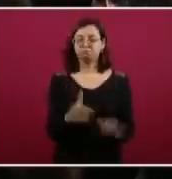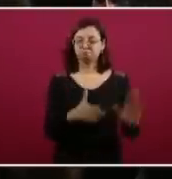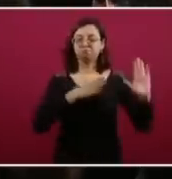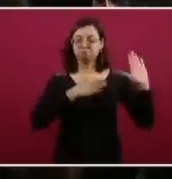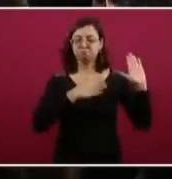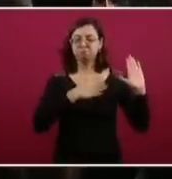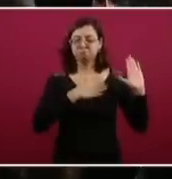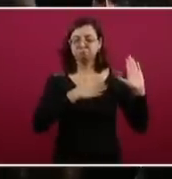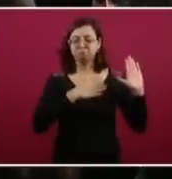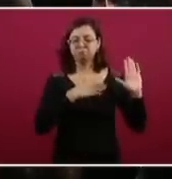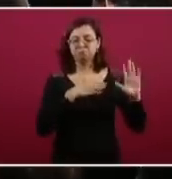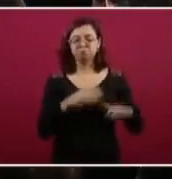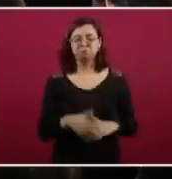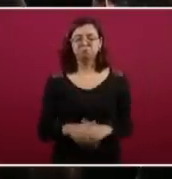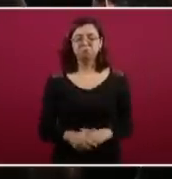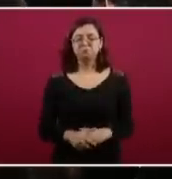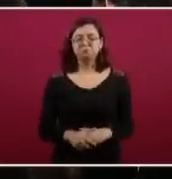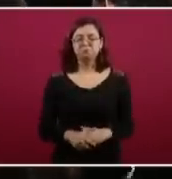compromiso.